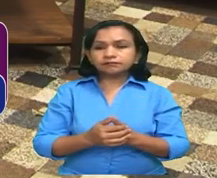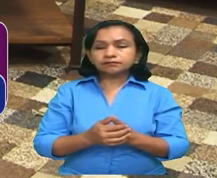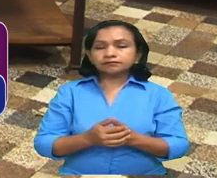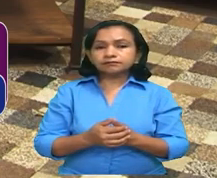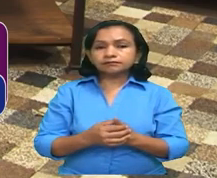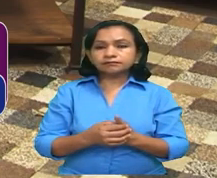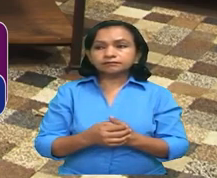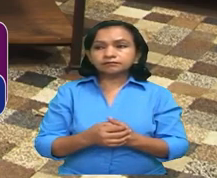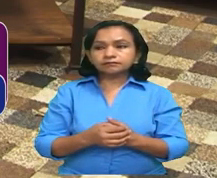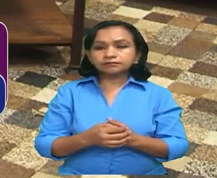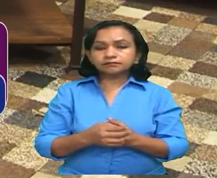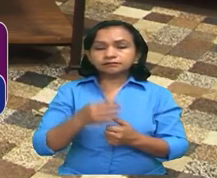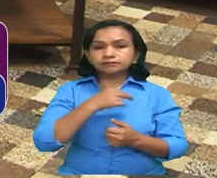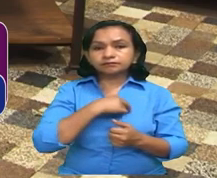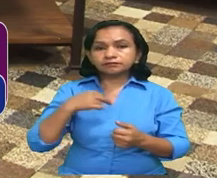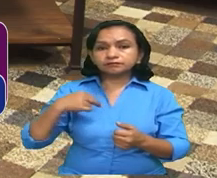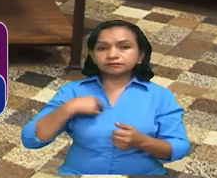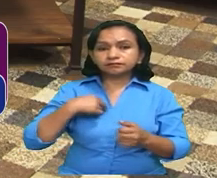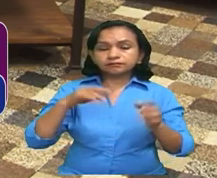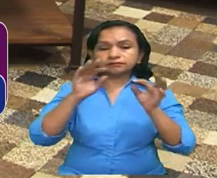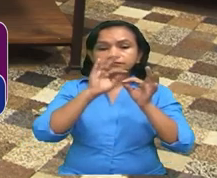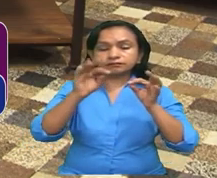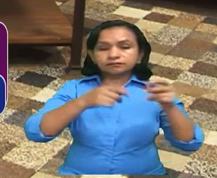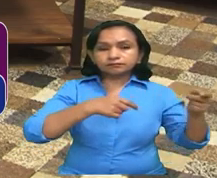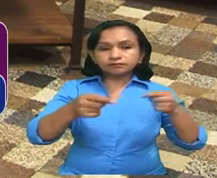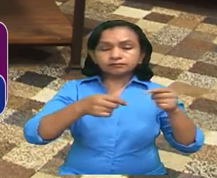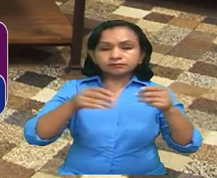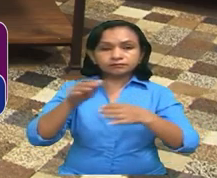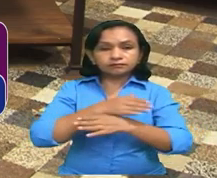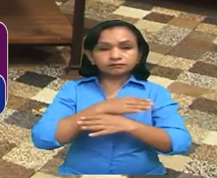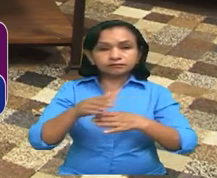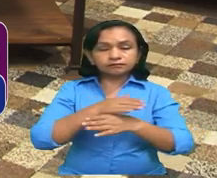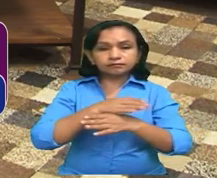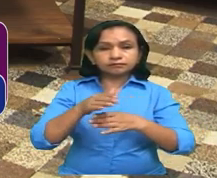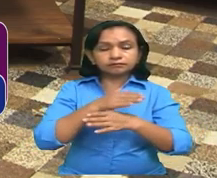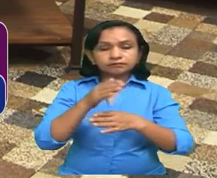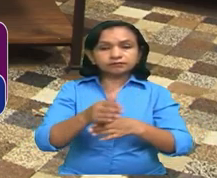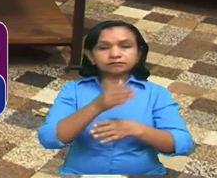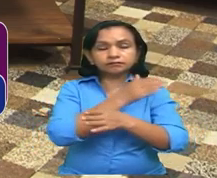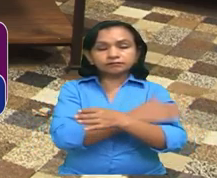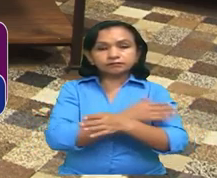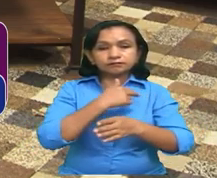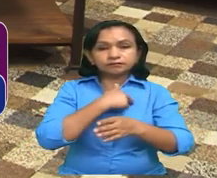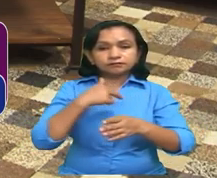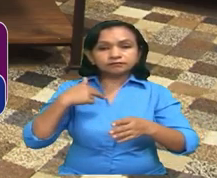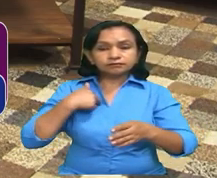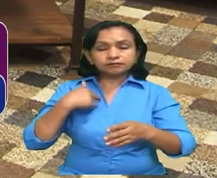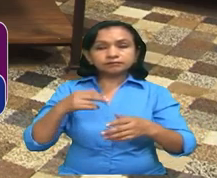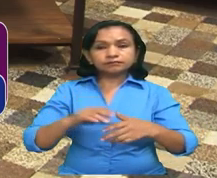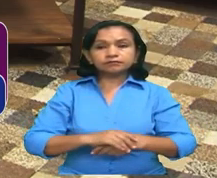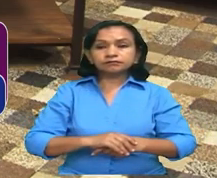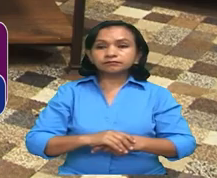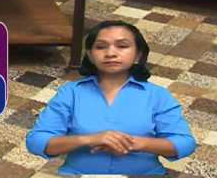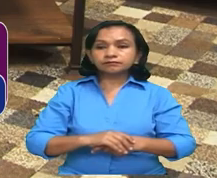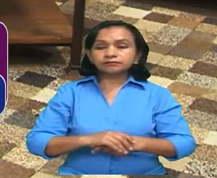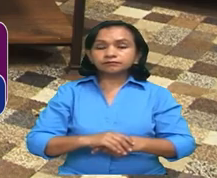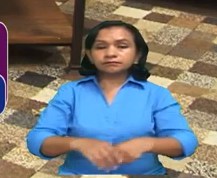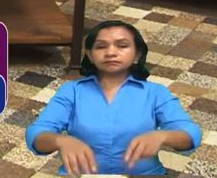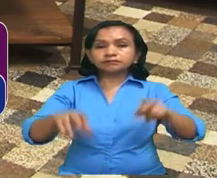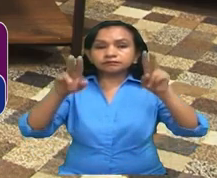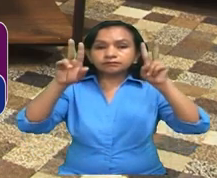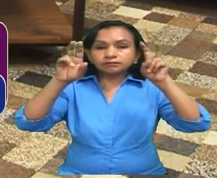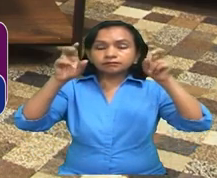lo articularon con el MEFCA. Contame un poco en qué consistió esta exposición que tuvieron ahí, porque más allá del producto